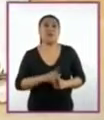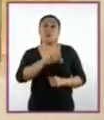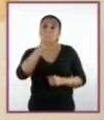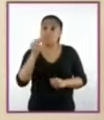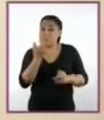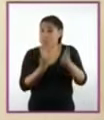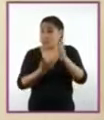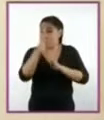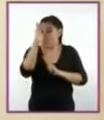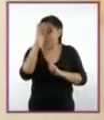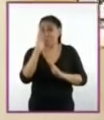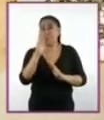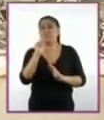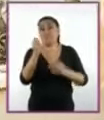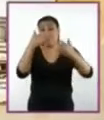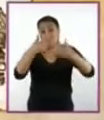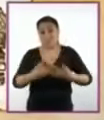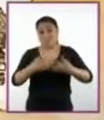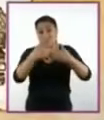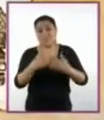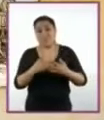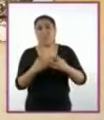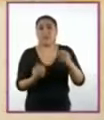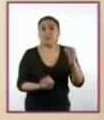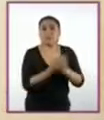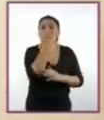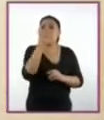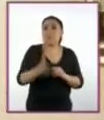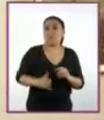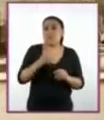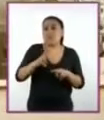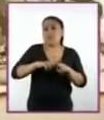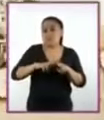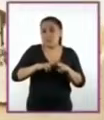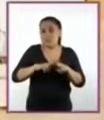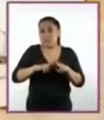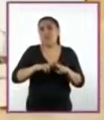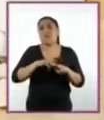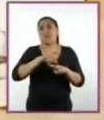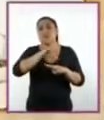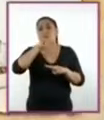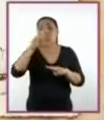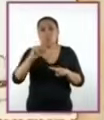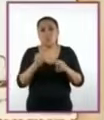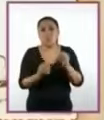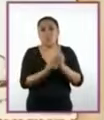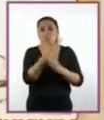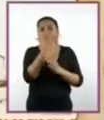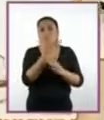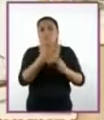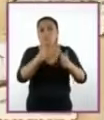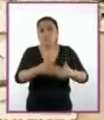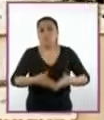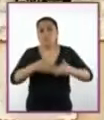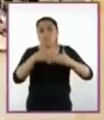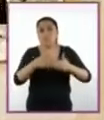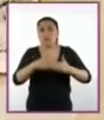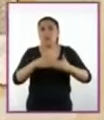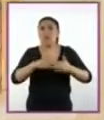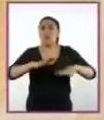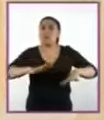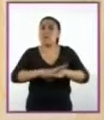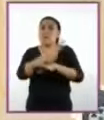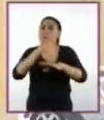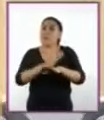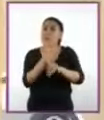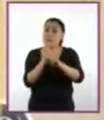Durante la Revolución Industrial, la aparición de la locomotora y el desarrollo del ferrocarril revolucionaron el transporte. Con